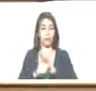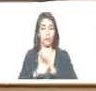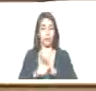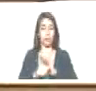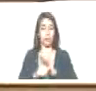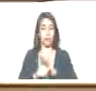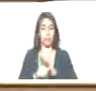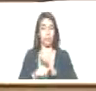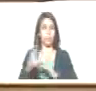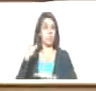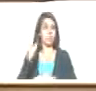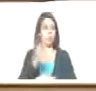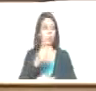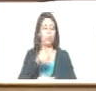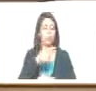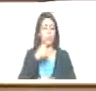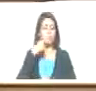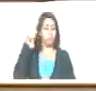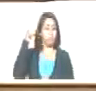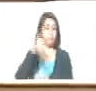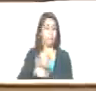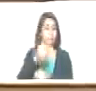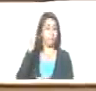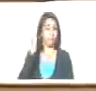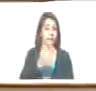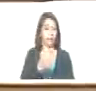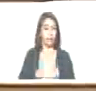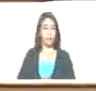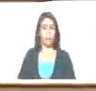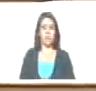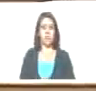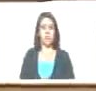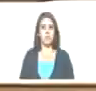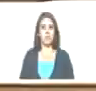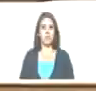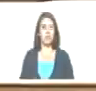imponen penas demasiado leves.